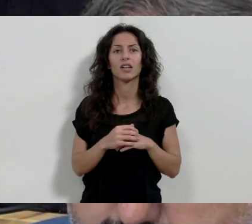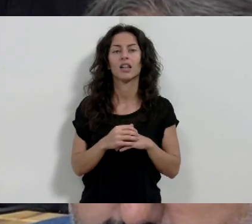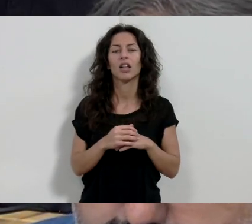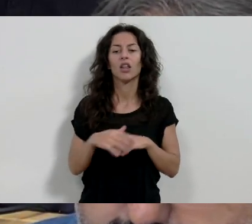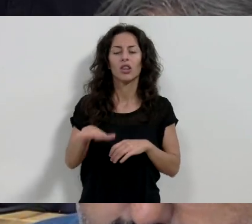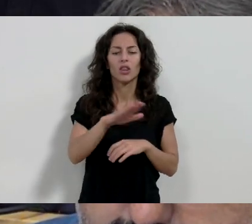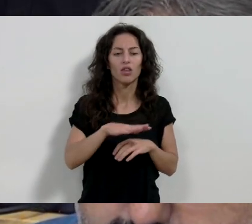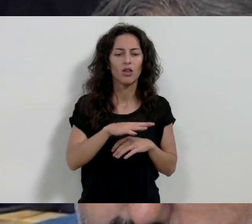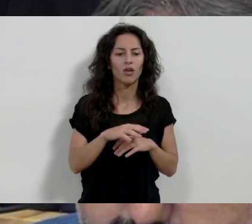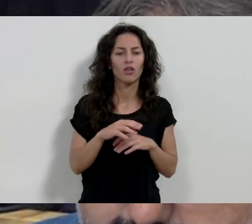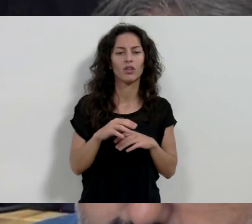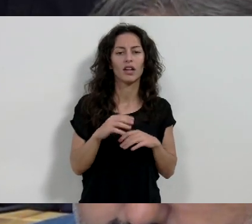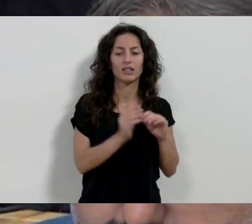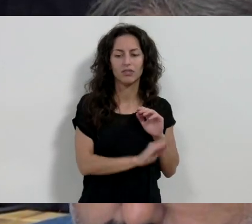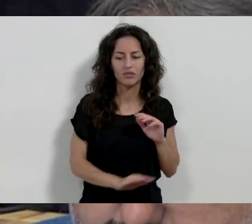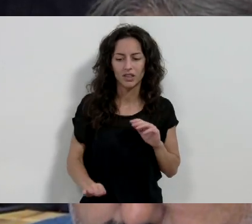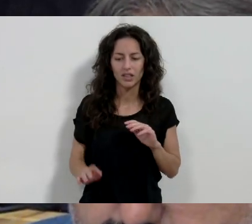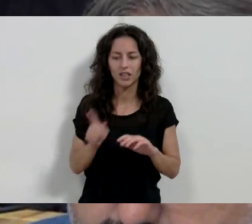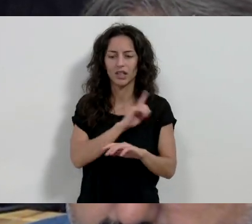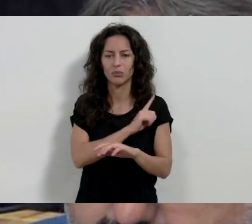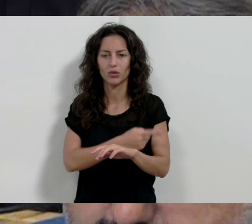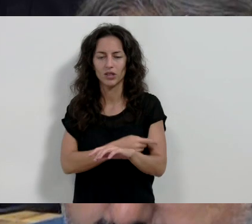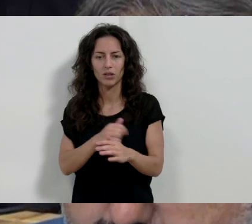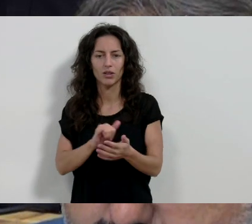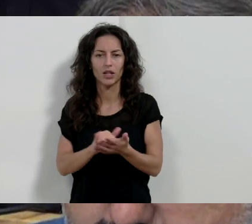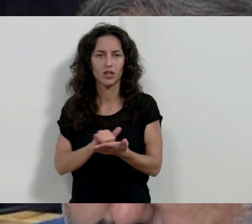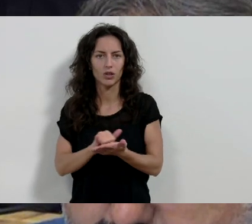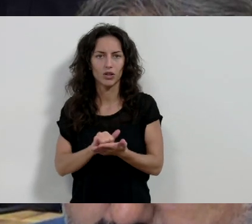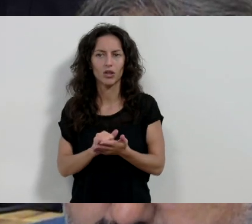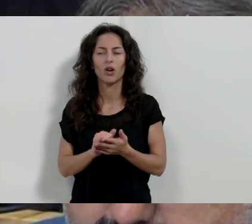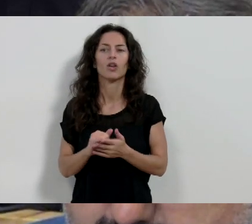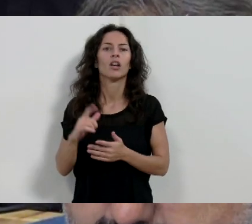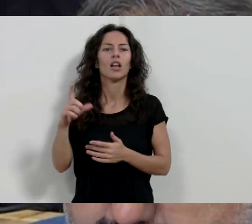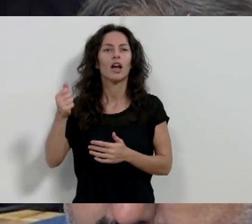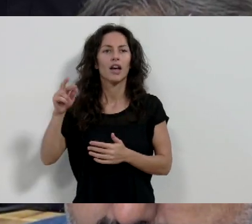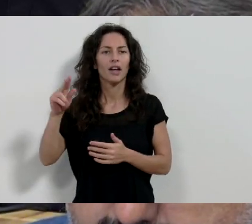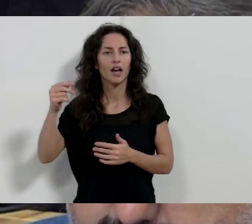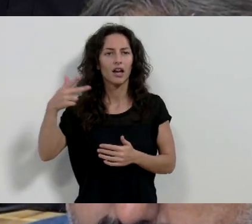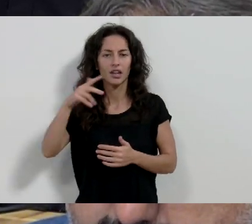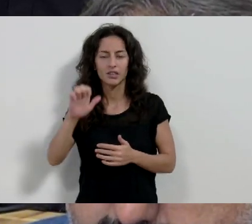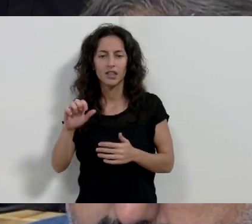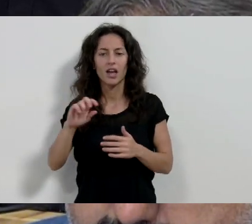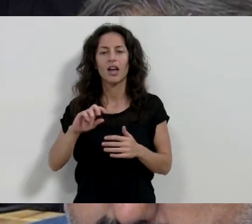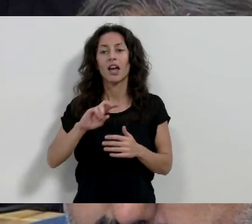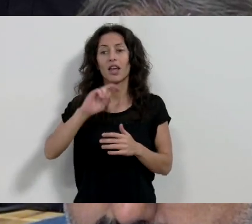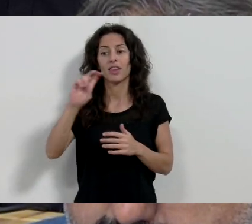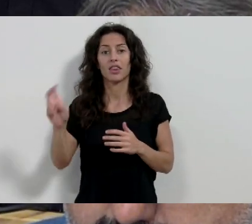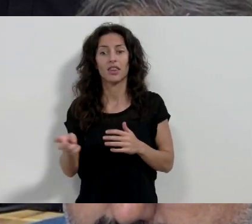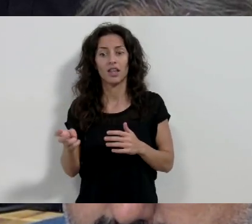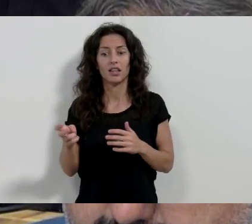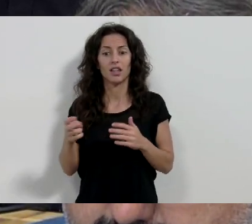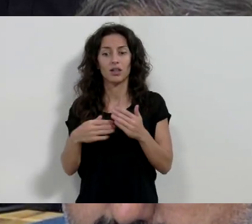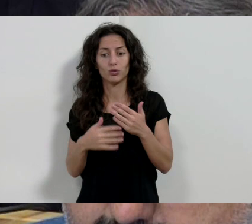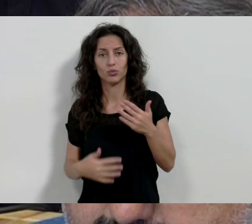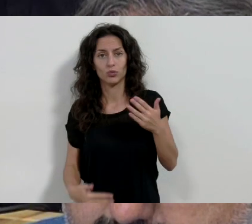del Torreón, lo vamos a hacer también en Larache, etcétera. Hay un largo etcétera de esos murales,